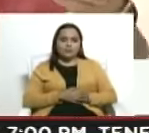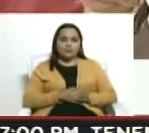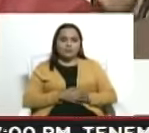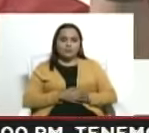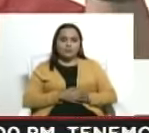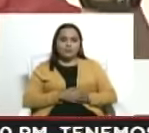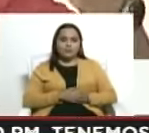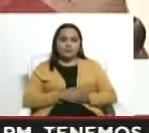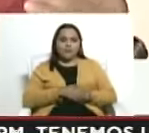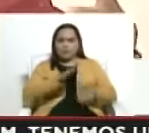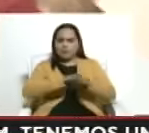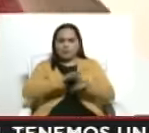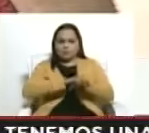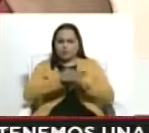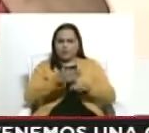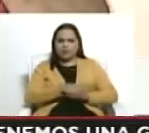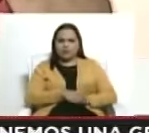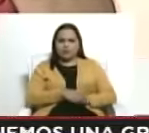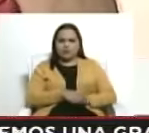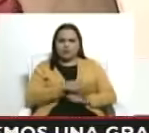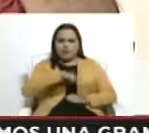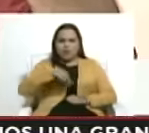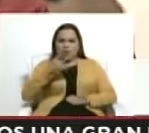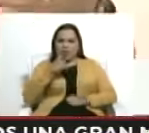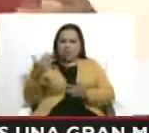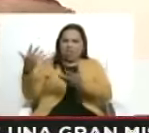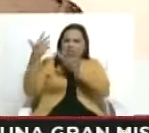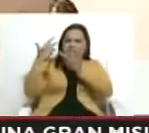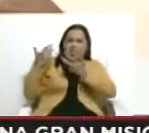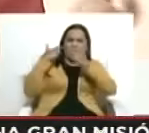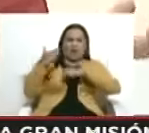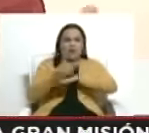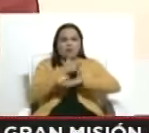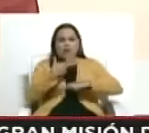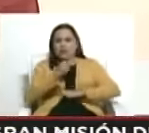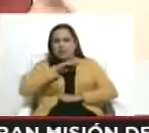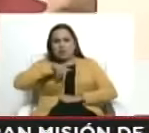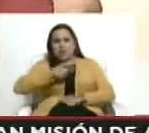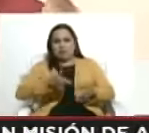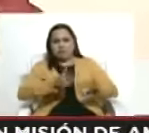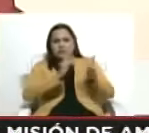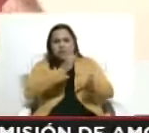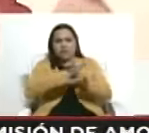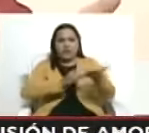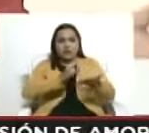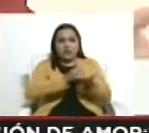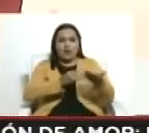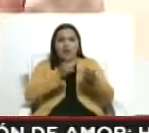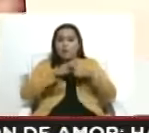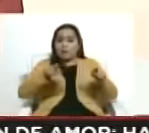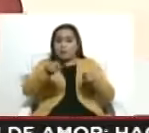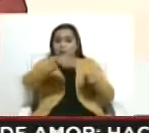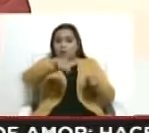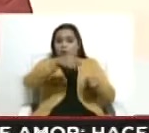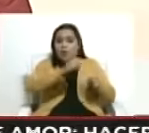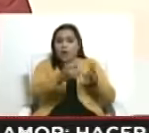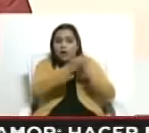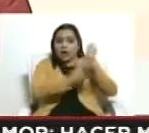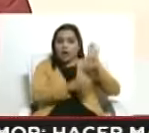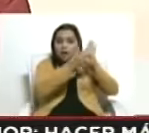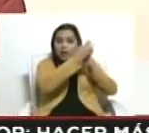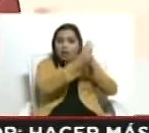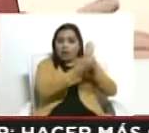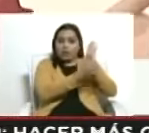¿Por qué nos lanzaron a nosotros toda esa descarga que el gobierno no quiere dejar que inscriban? Cuando ellos tenían la tarjeta y este fue a escoger su